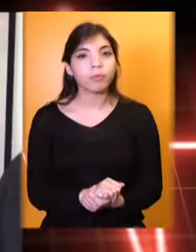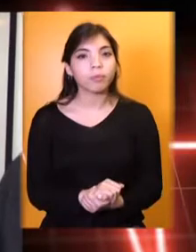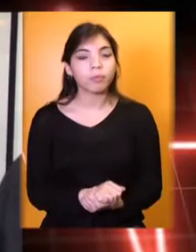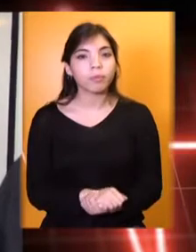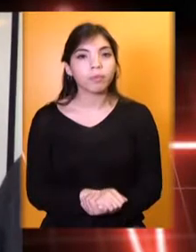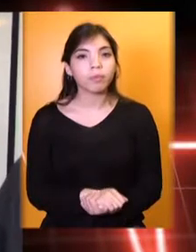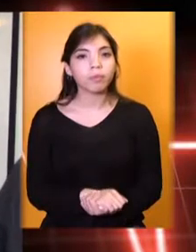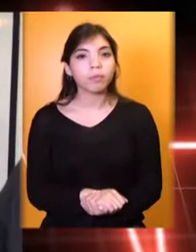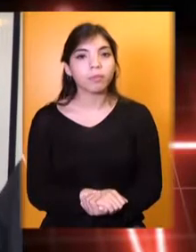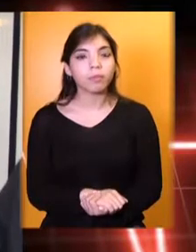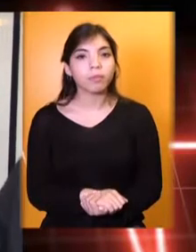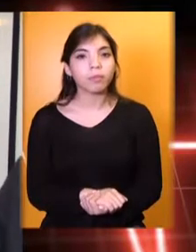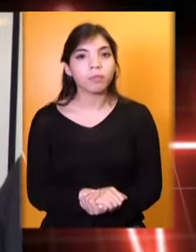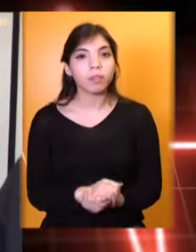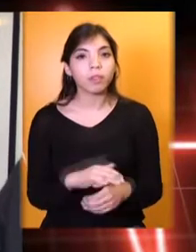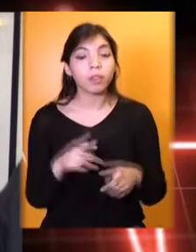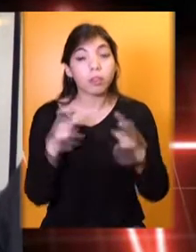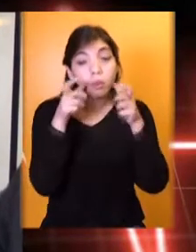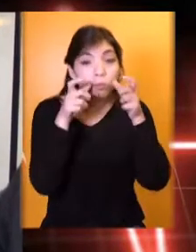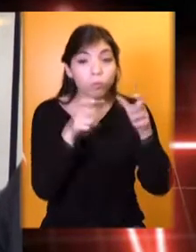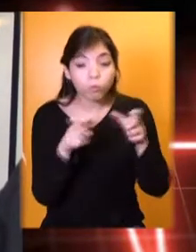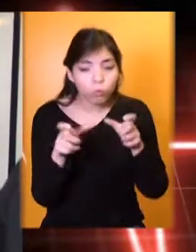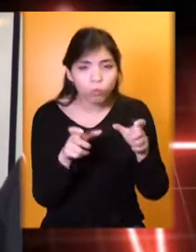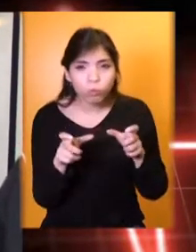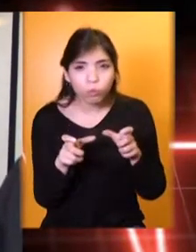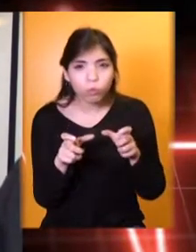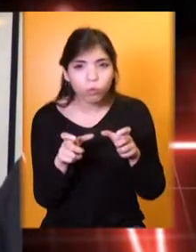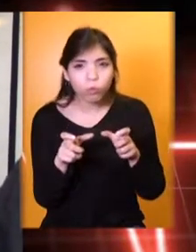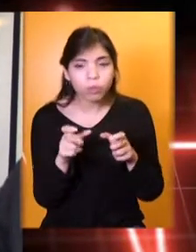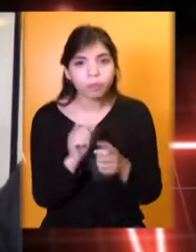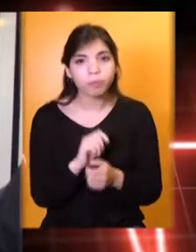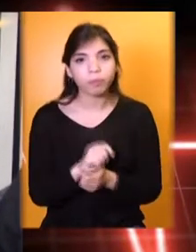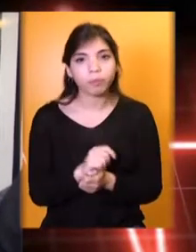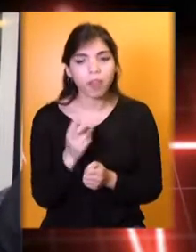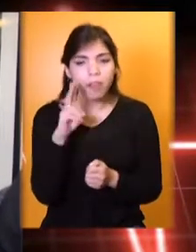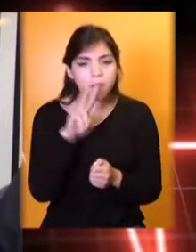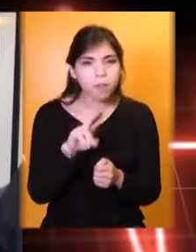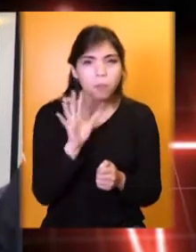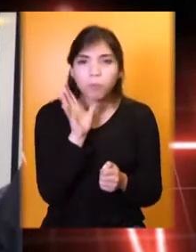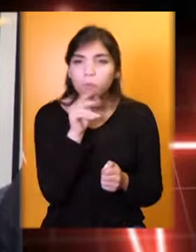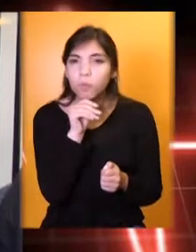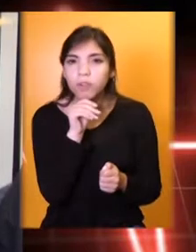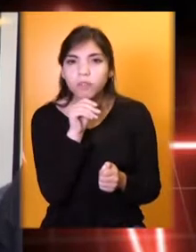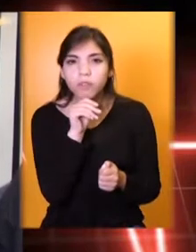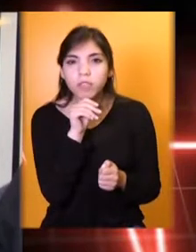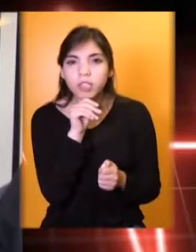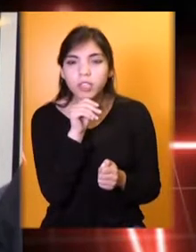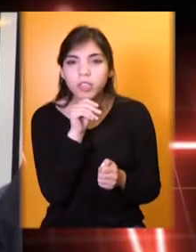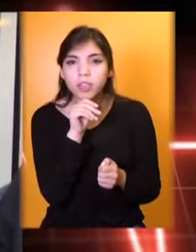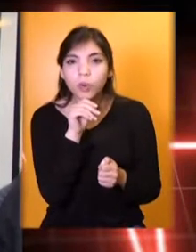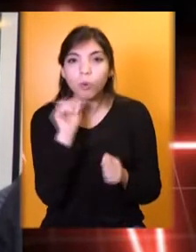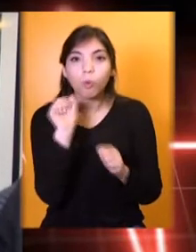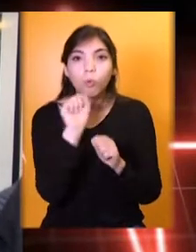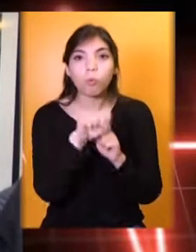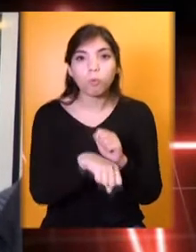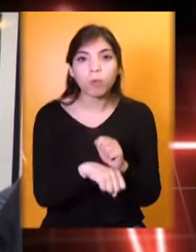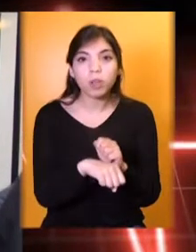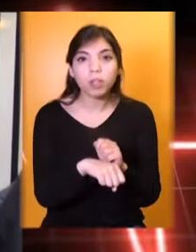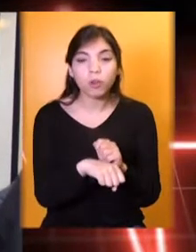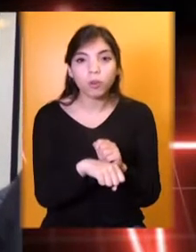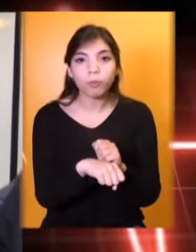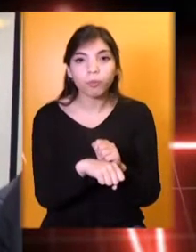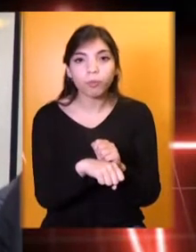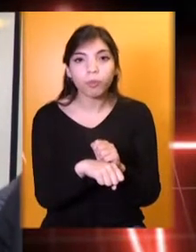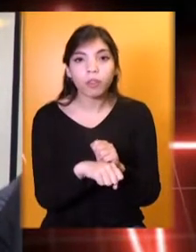virtud de estos controles internos y habiendo constatado que no se estaban cumpliendo los estándares que nosotros exigimos como